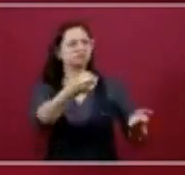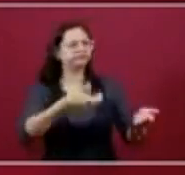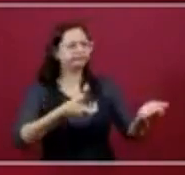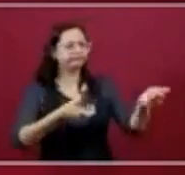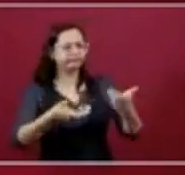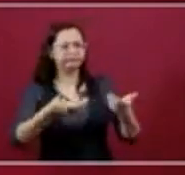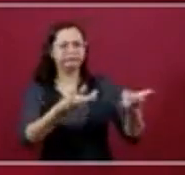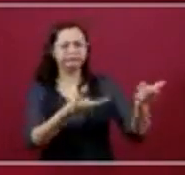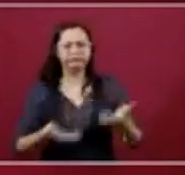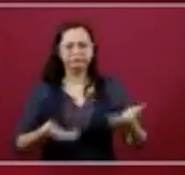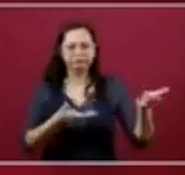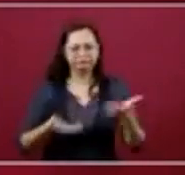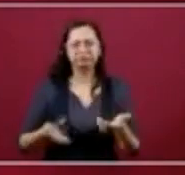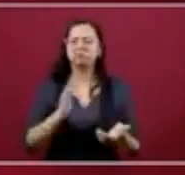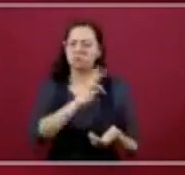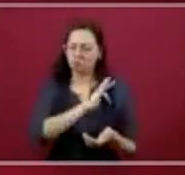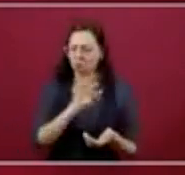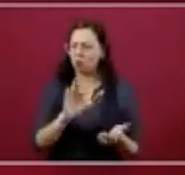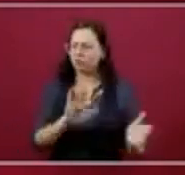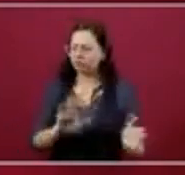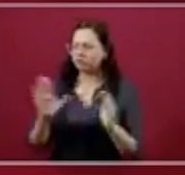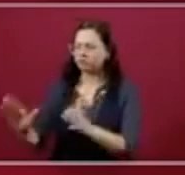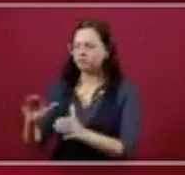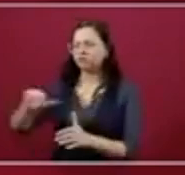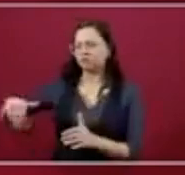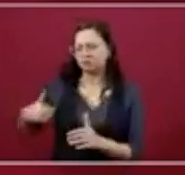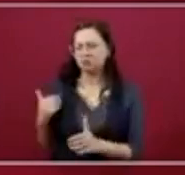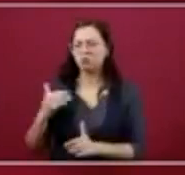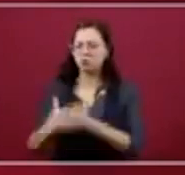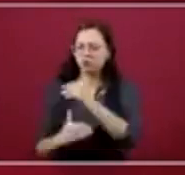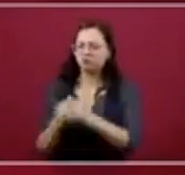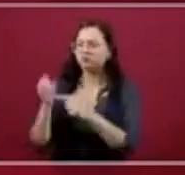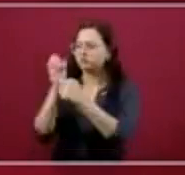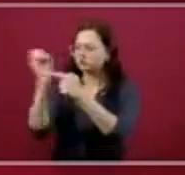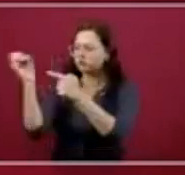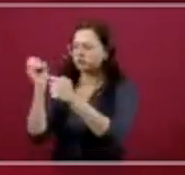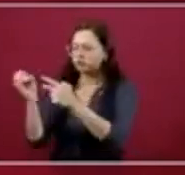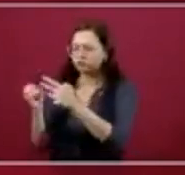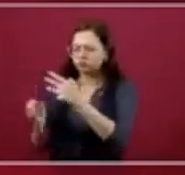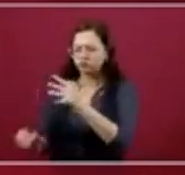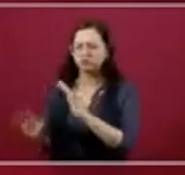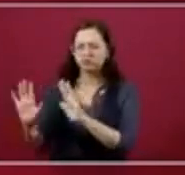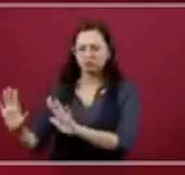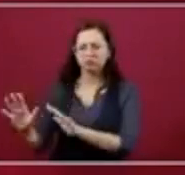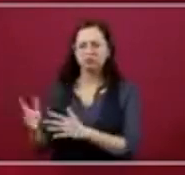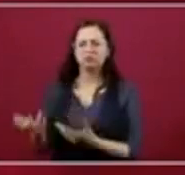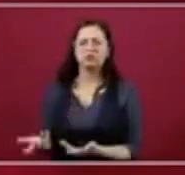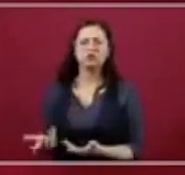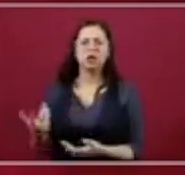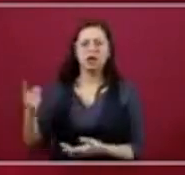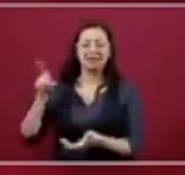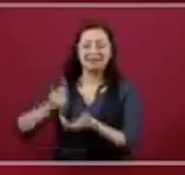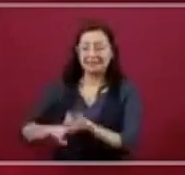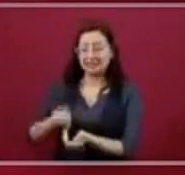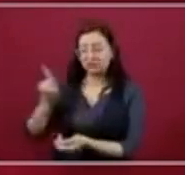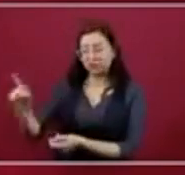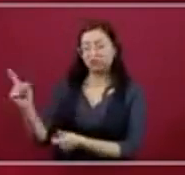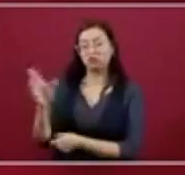que no se tuvo en el pasado. Digamos que tenemos 90 años de